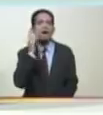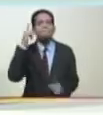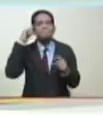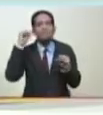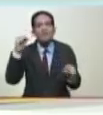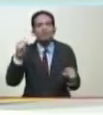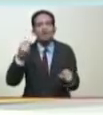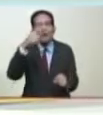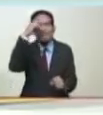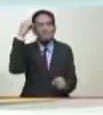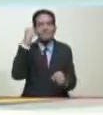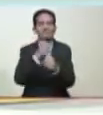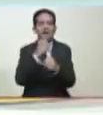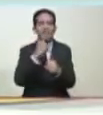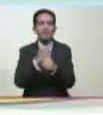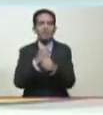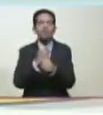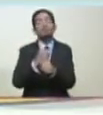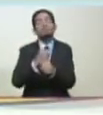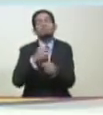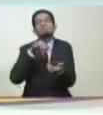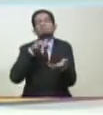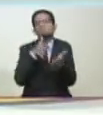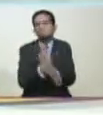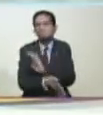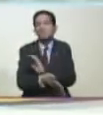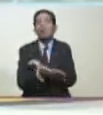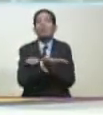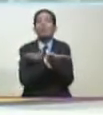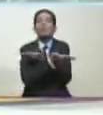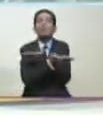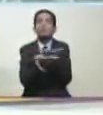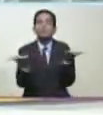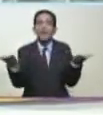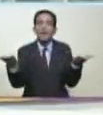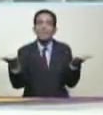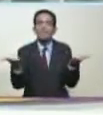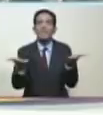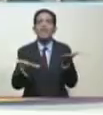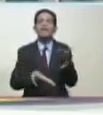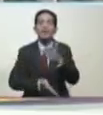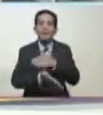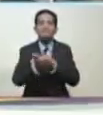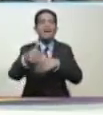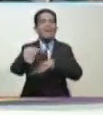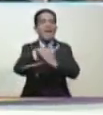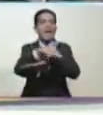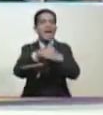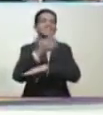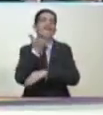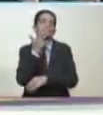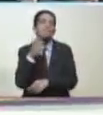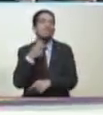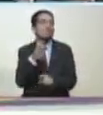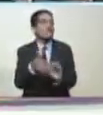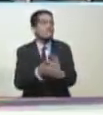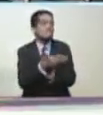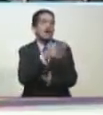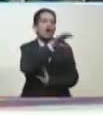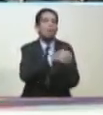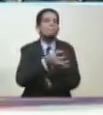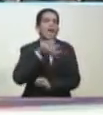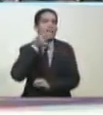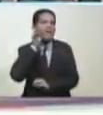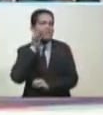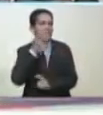profesional. Cuando digo pueblo, digo ustedes. Ustedes que están en la calle y le venden un kilo de café en 4 millones de